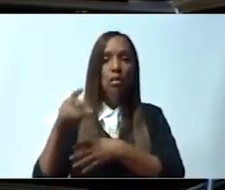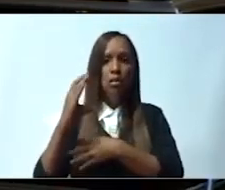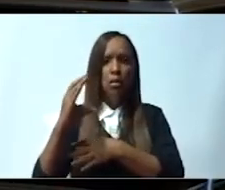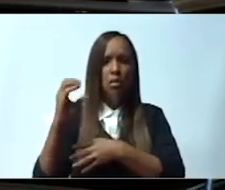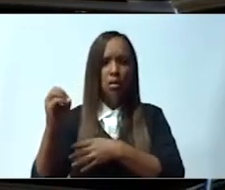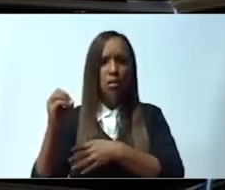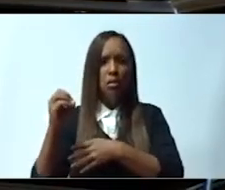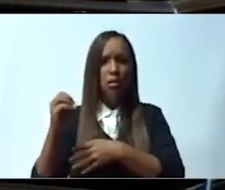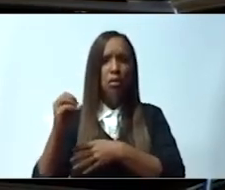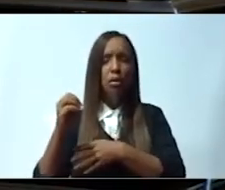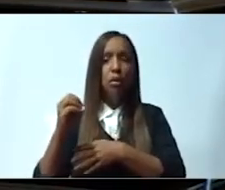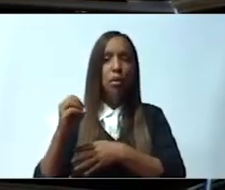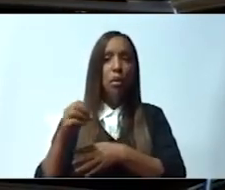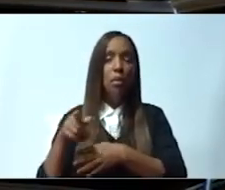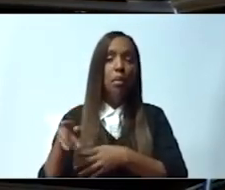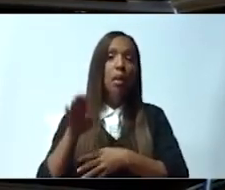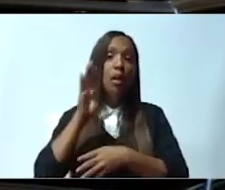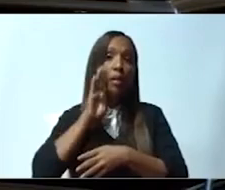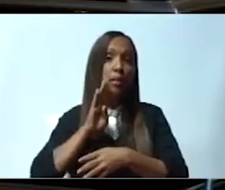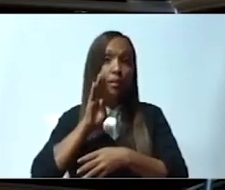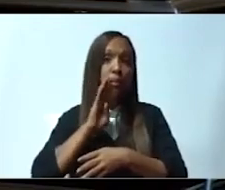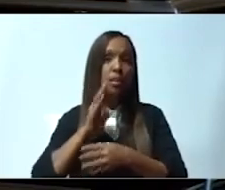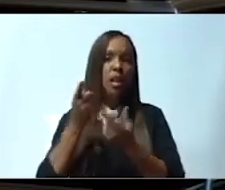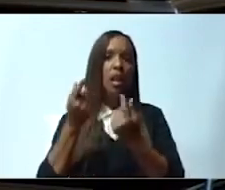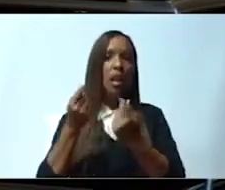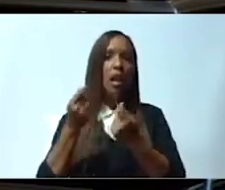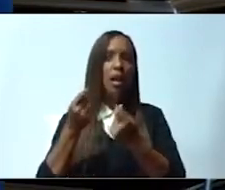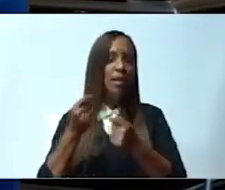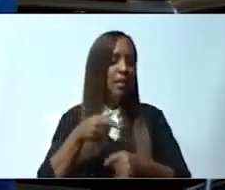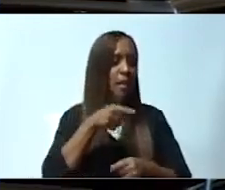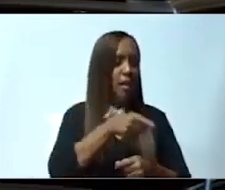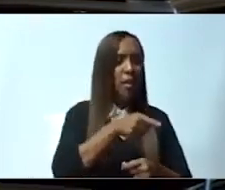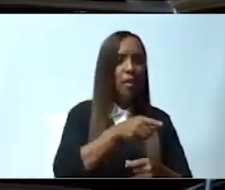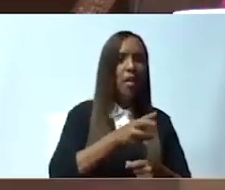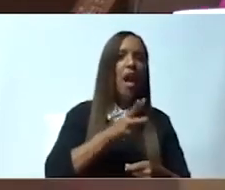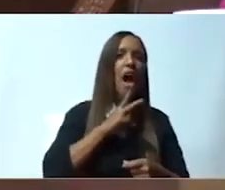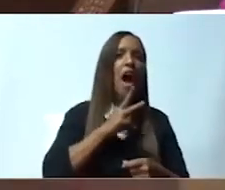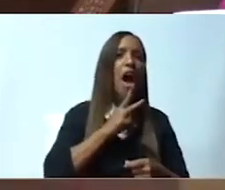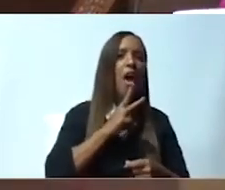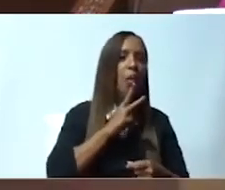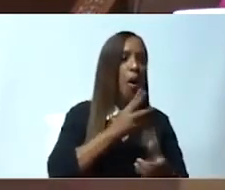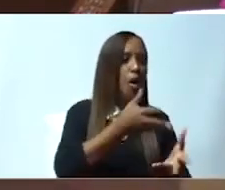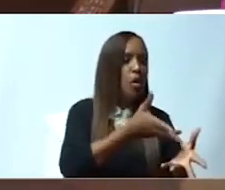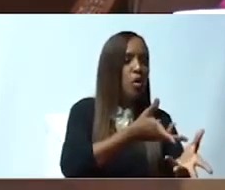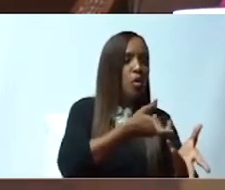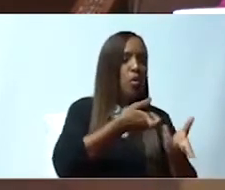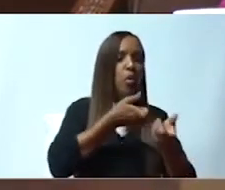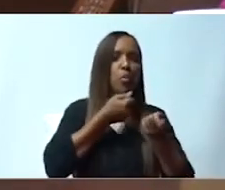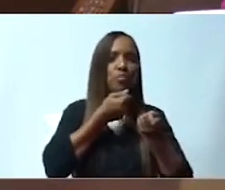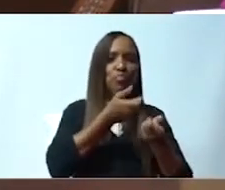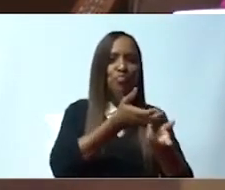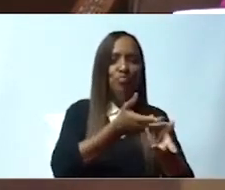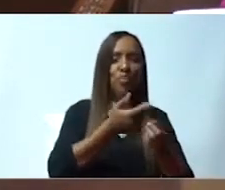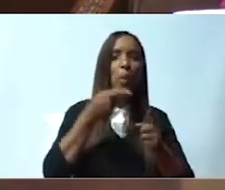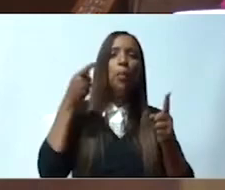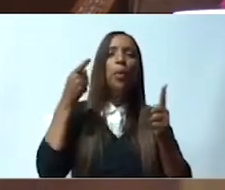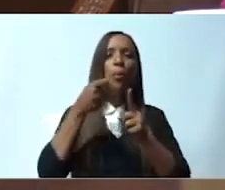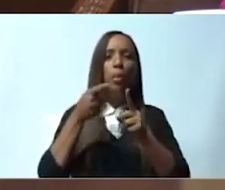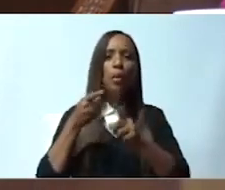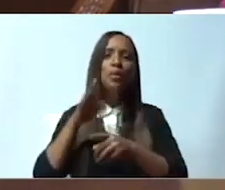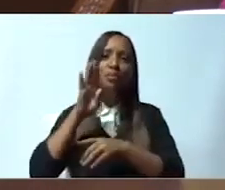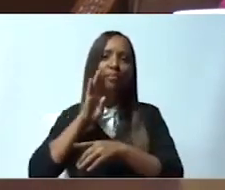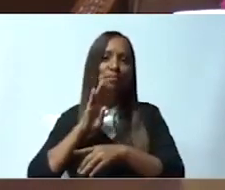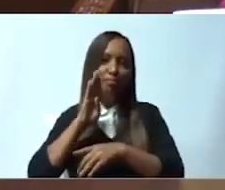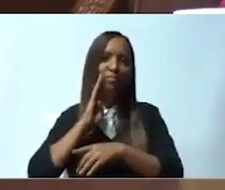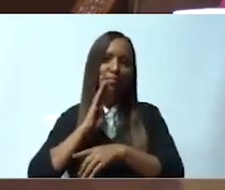estemos entendiendo la situación. Bien. Del por qué preservar. Entonces someto a votación esta modificación ya leída por nosotros. Los diputados que estén de